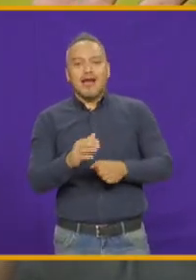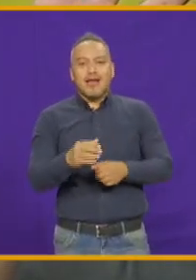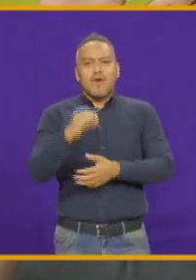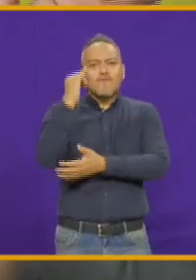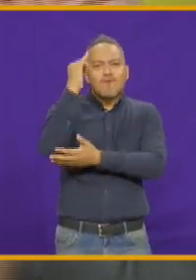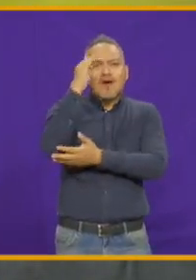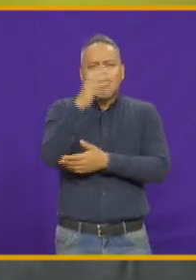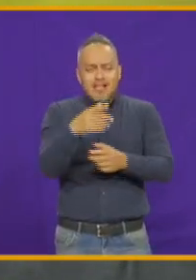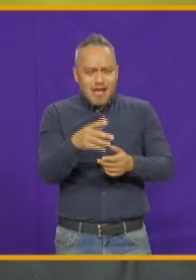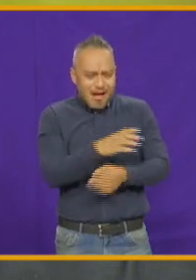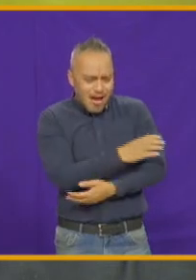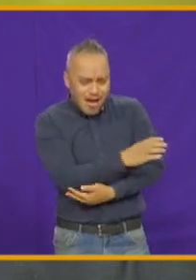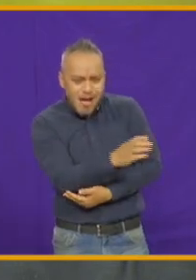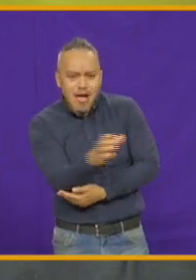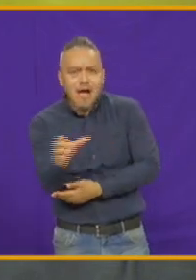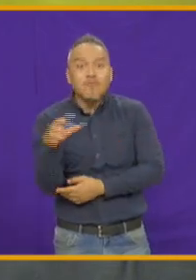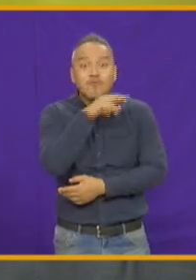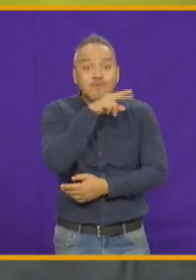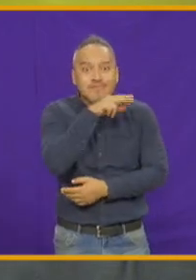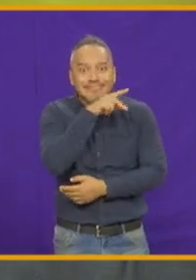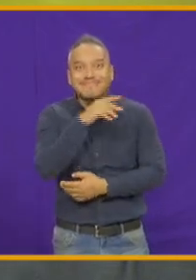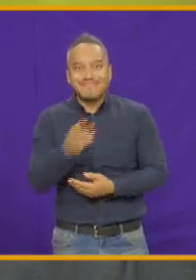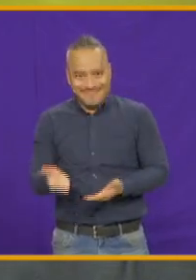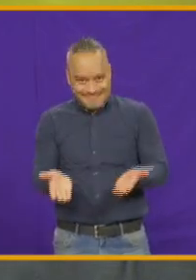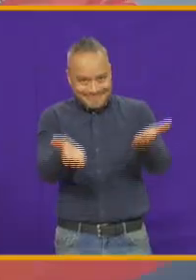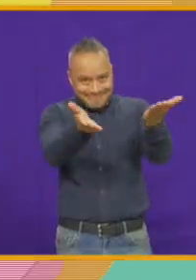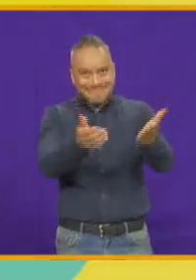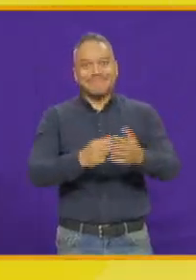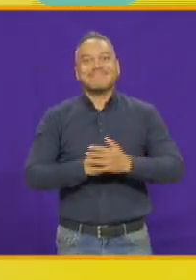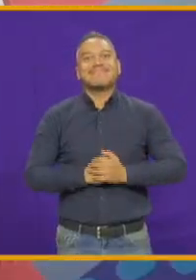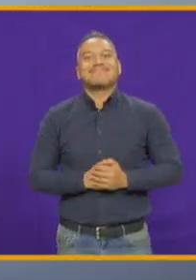preocupaciones descubramos de qué se trata